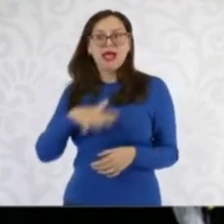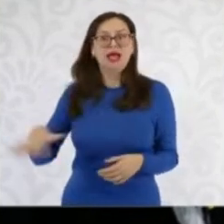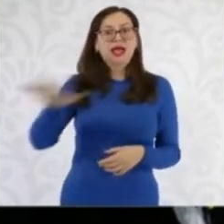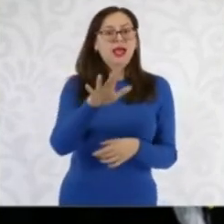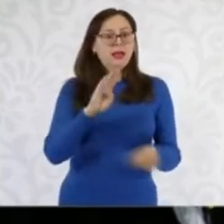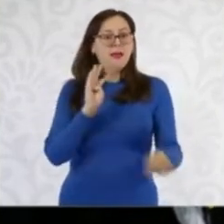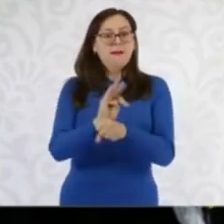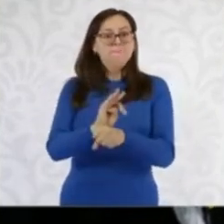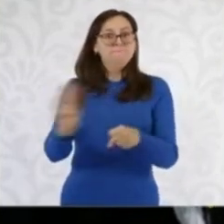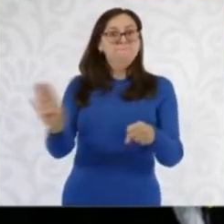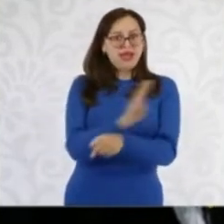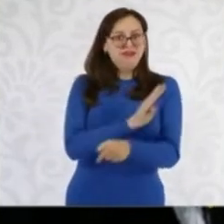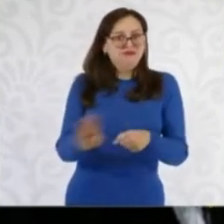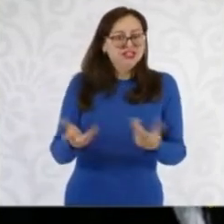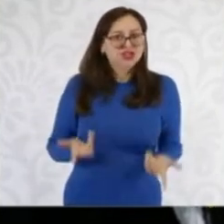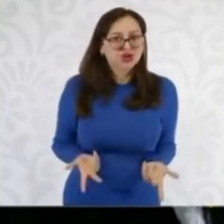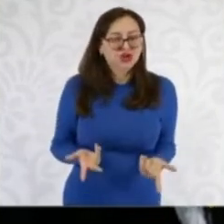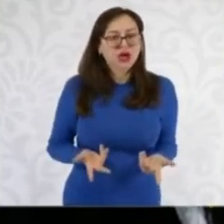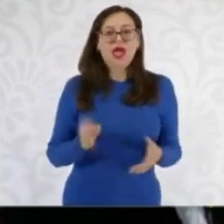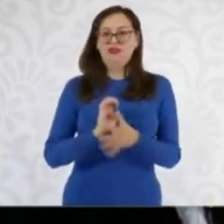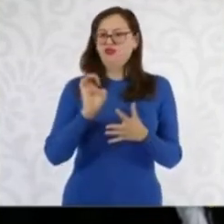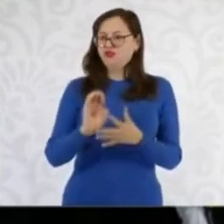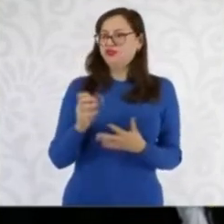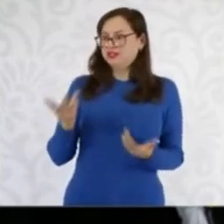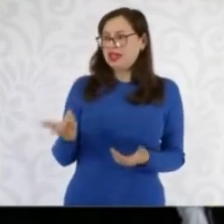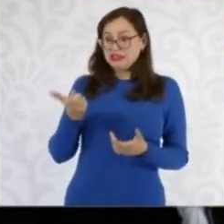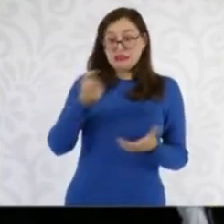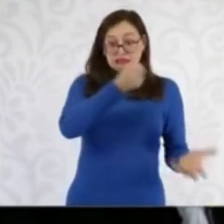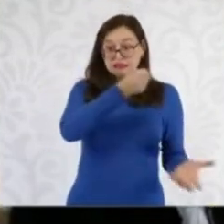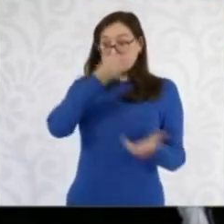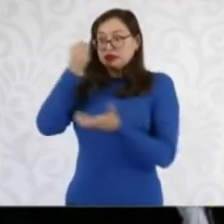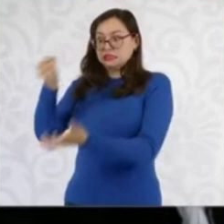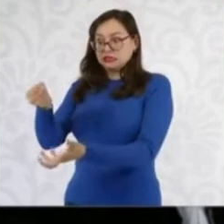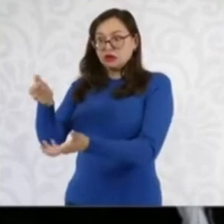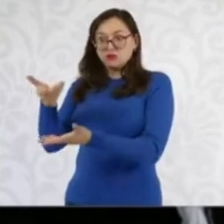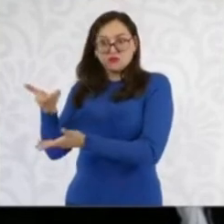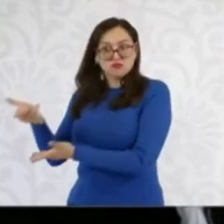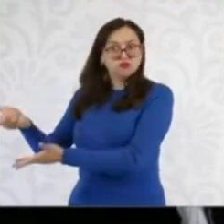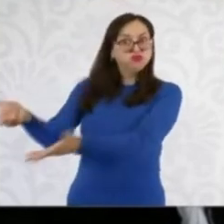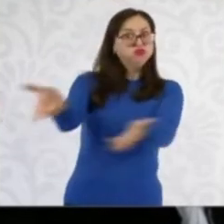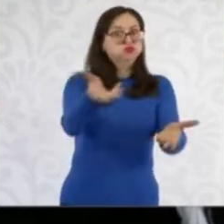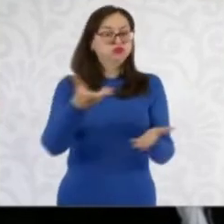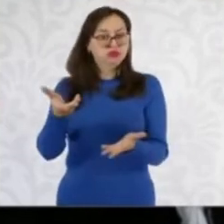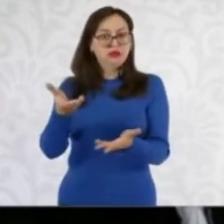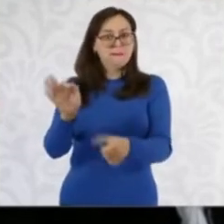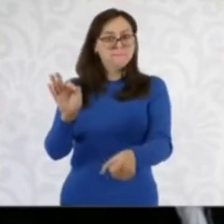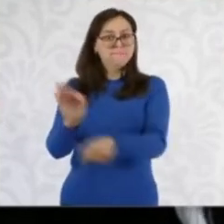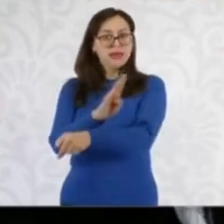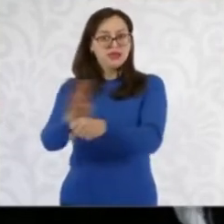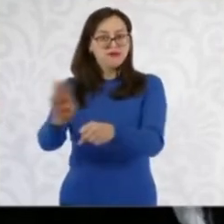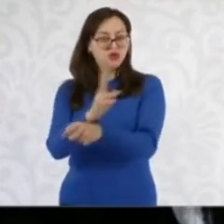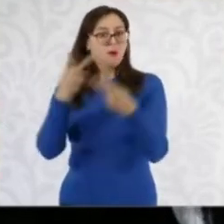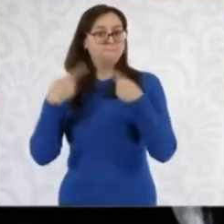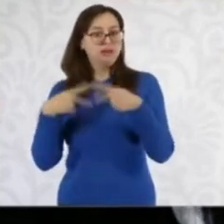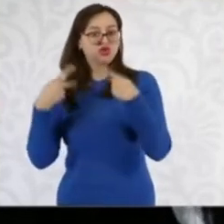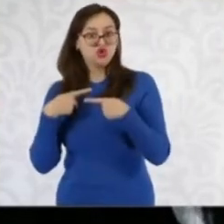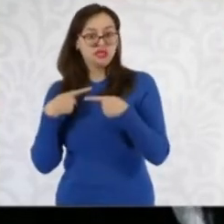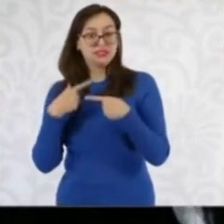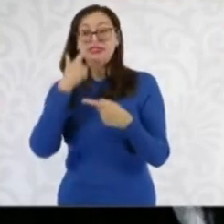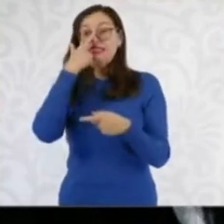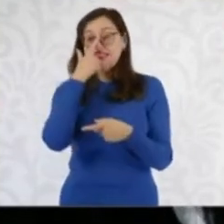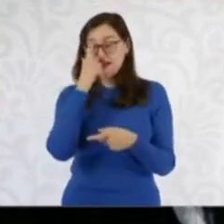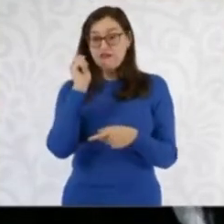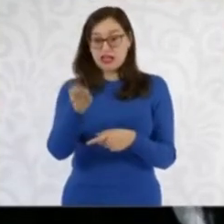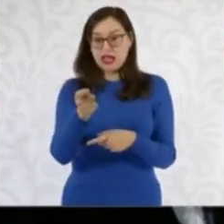Y por eso mismo, pues esas empresas o esas personas que dan los donativos dejan de pagar impuestos, es decir, ese dinero ya no ingresa a la